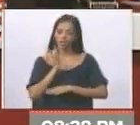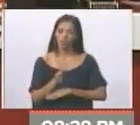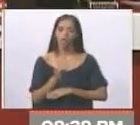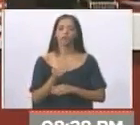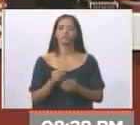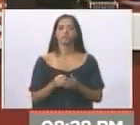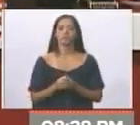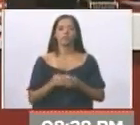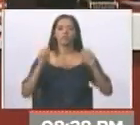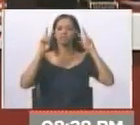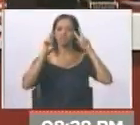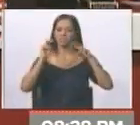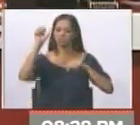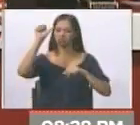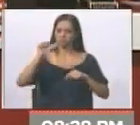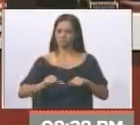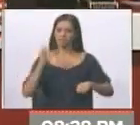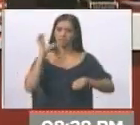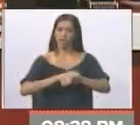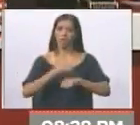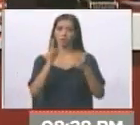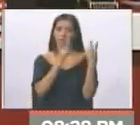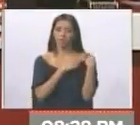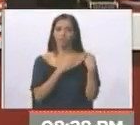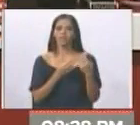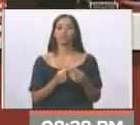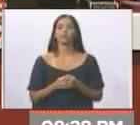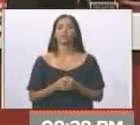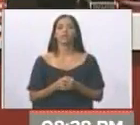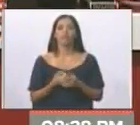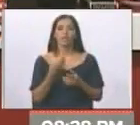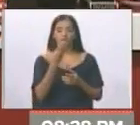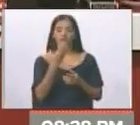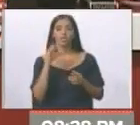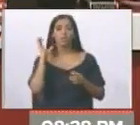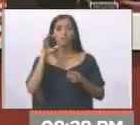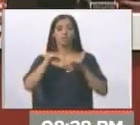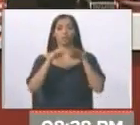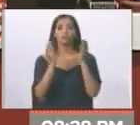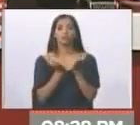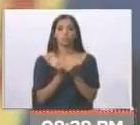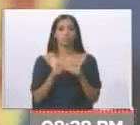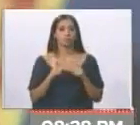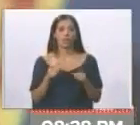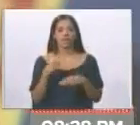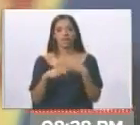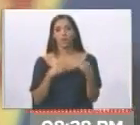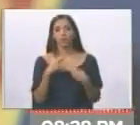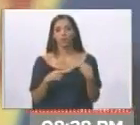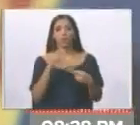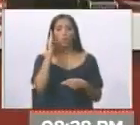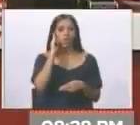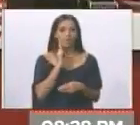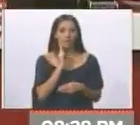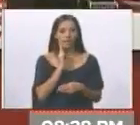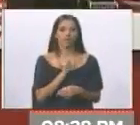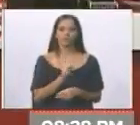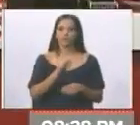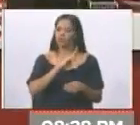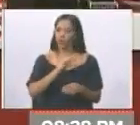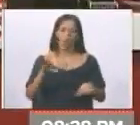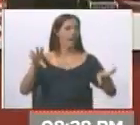actúe, se detenga a los responsables y que asuman su responsabilidad ante el país y ante el mundo. Pero la revolución bolivariana